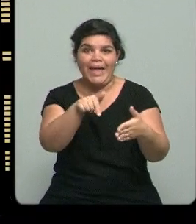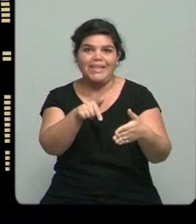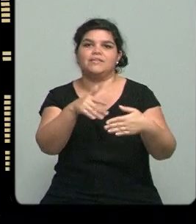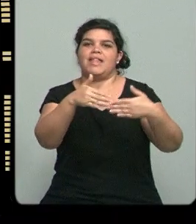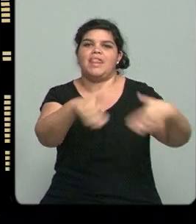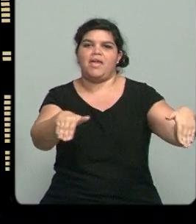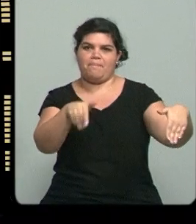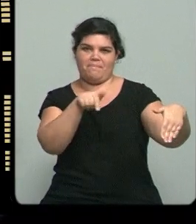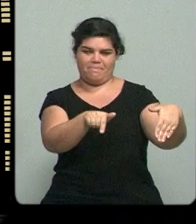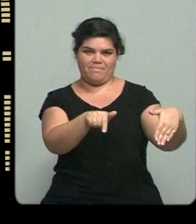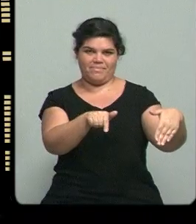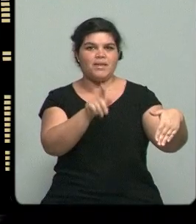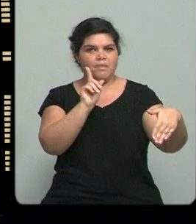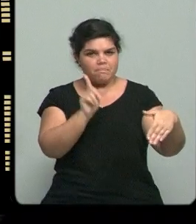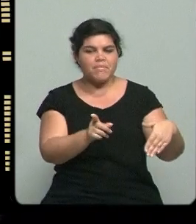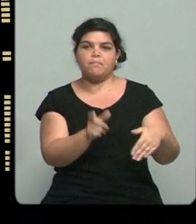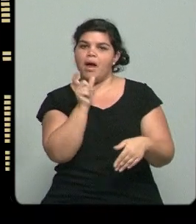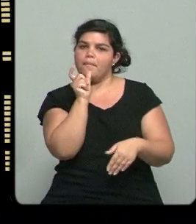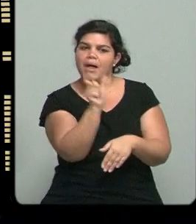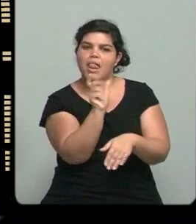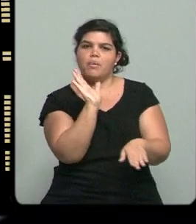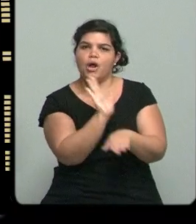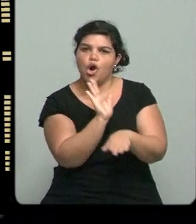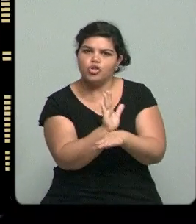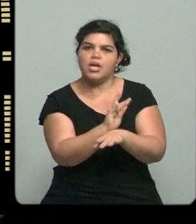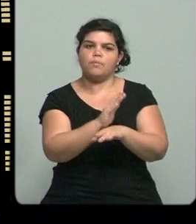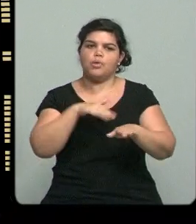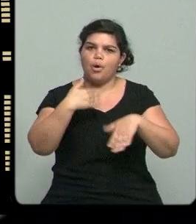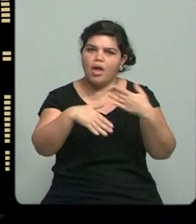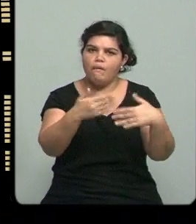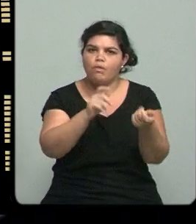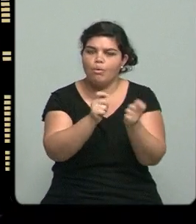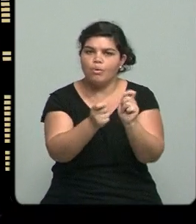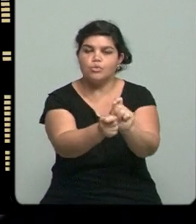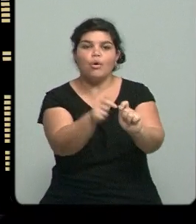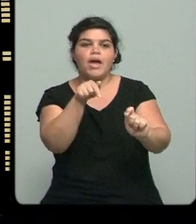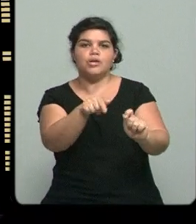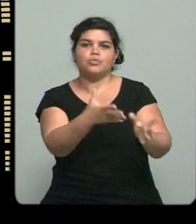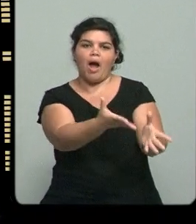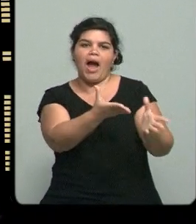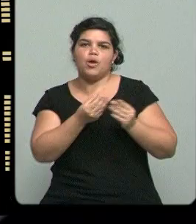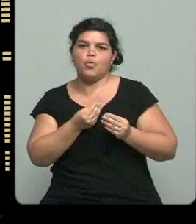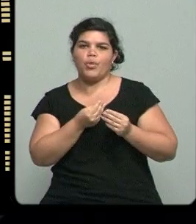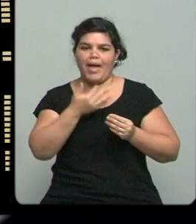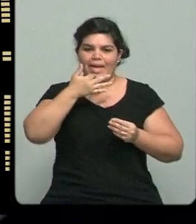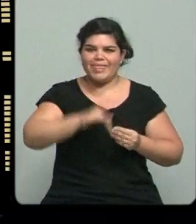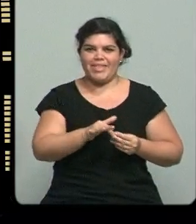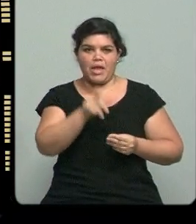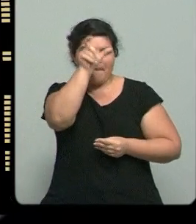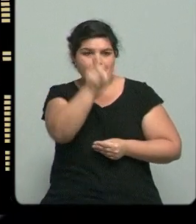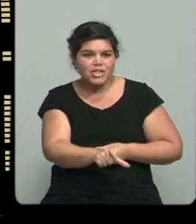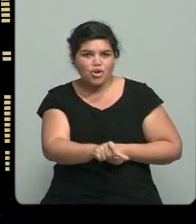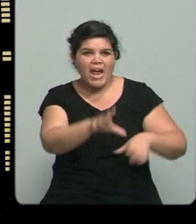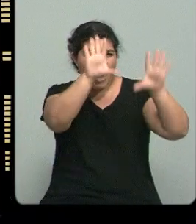importante esta evolución del concepto porque en realidad nos remite a pensar que es solo una parte de la